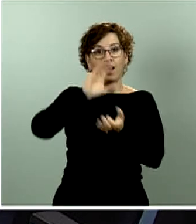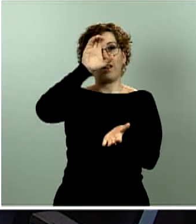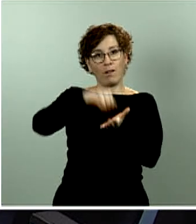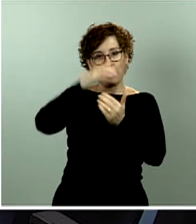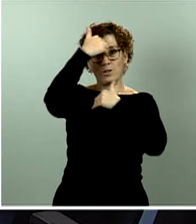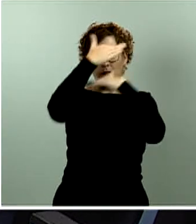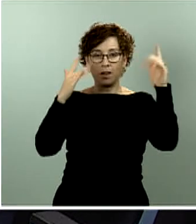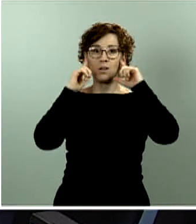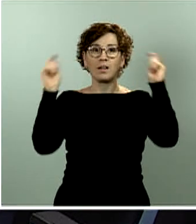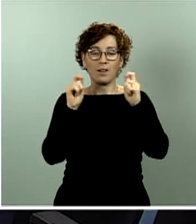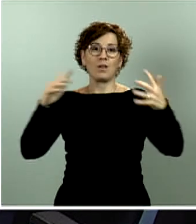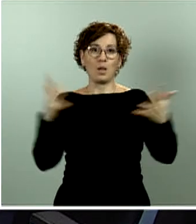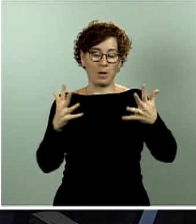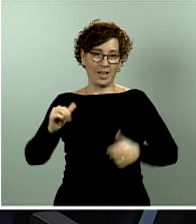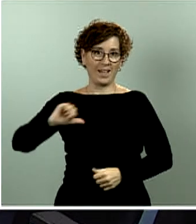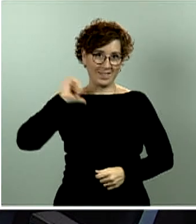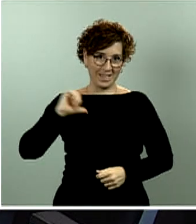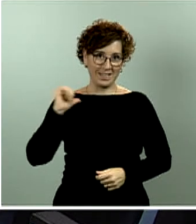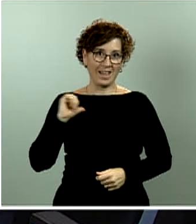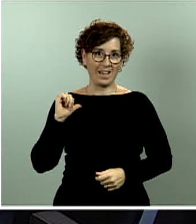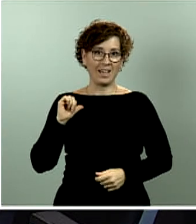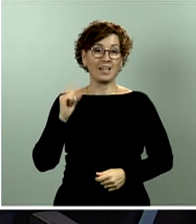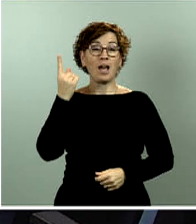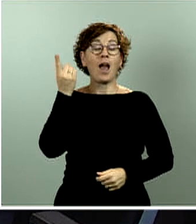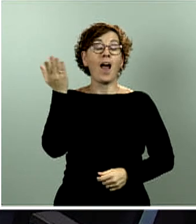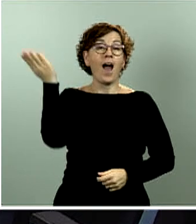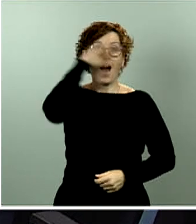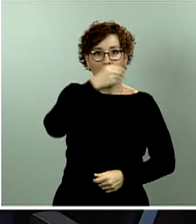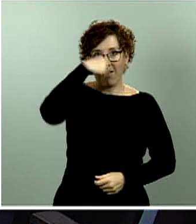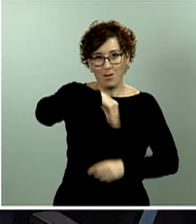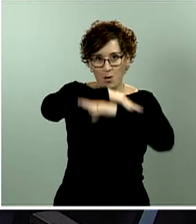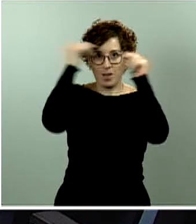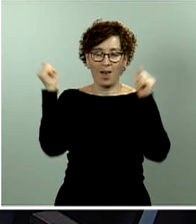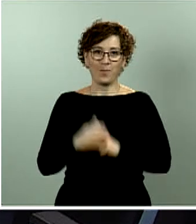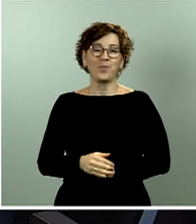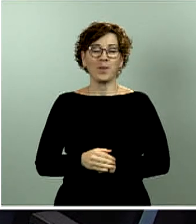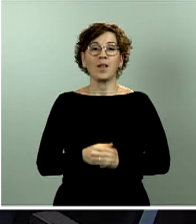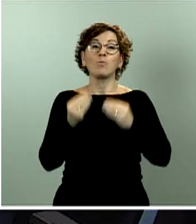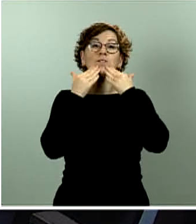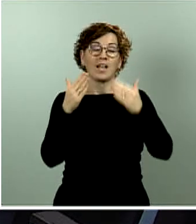Emergencias Sanitarias, de quien en un lapsus nos habíamos olvidado. Pepa, muchísimas gracias. Gracias a todos.